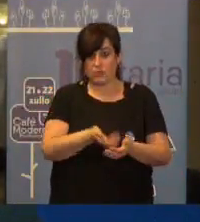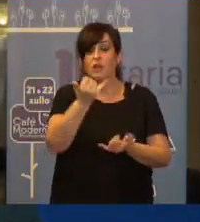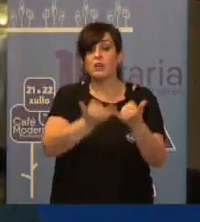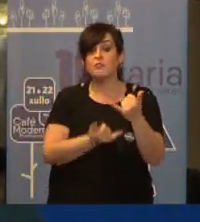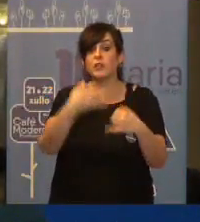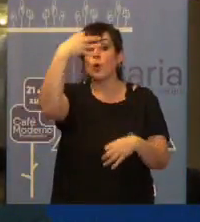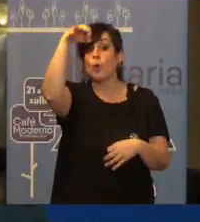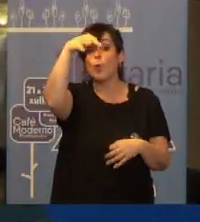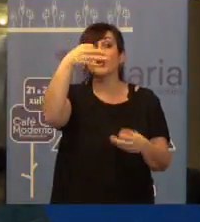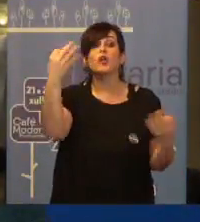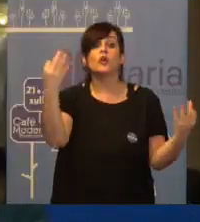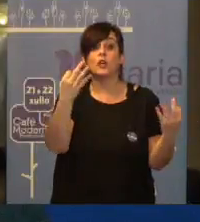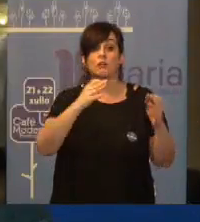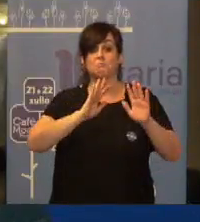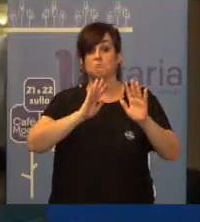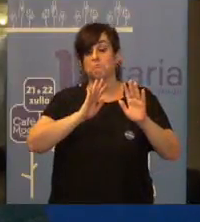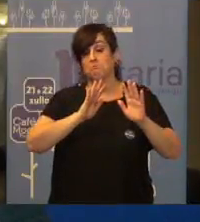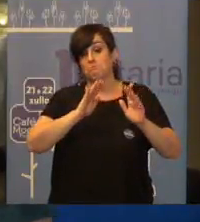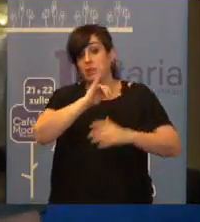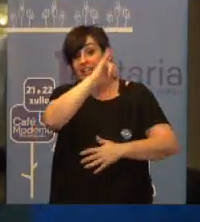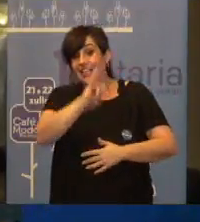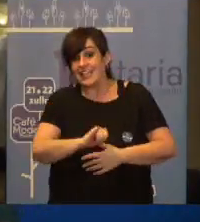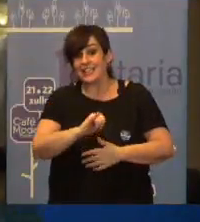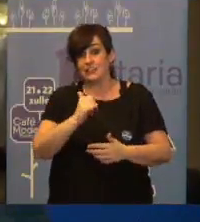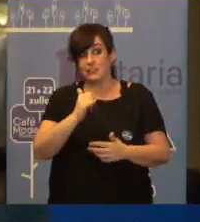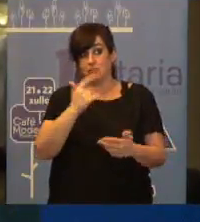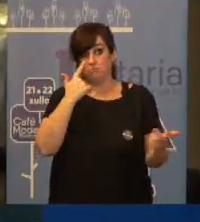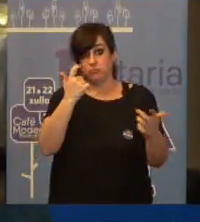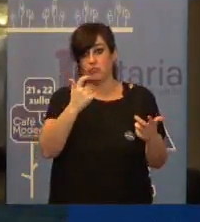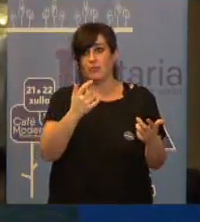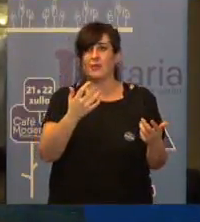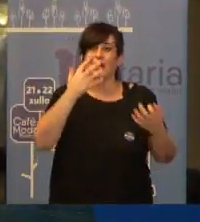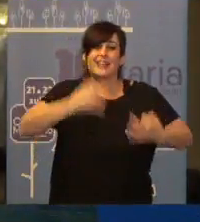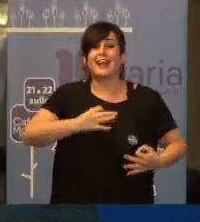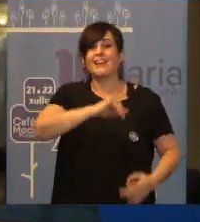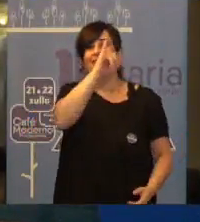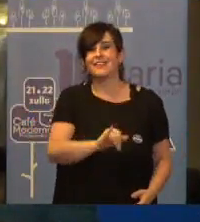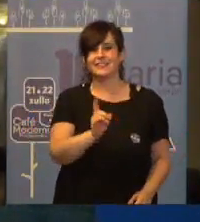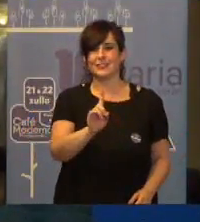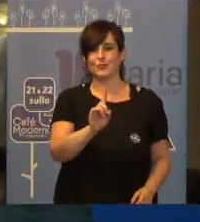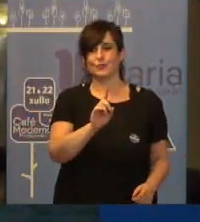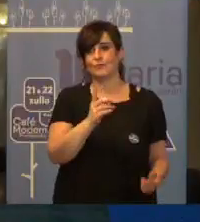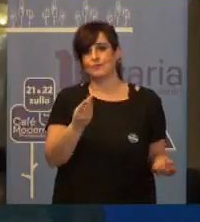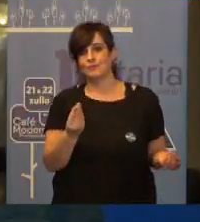única manifestación da crisis, ou non da crisis, porque realmente non é crisis, é